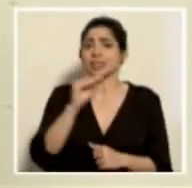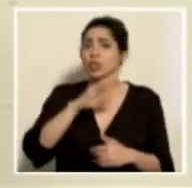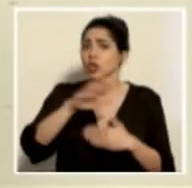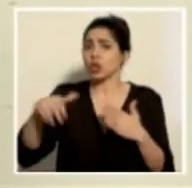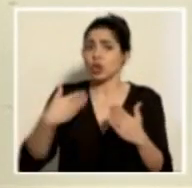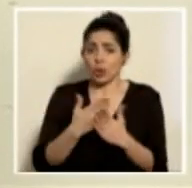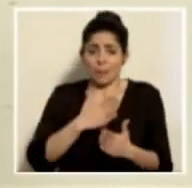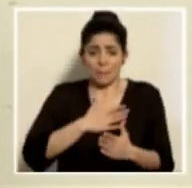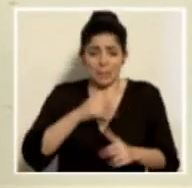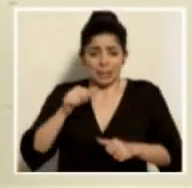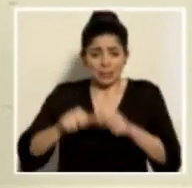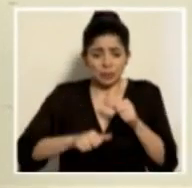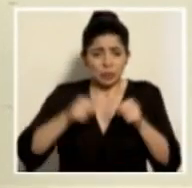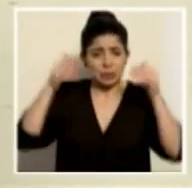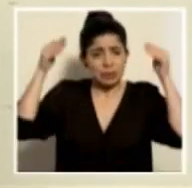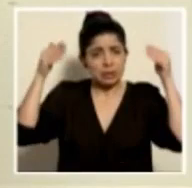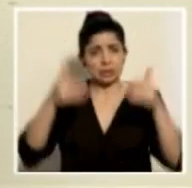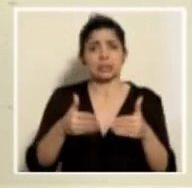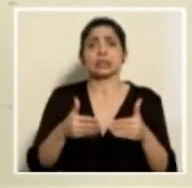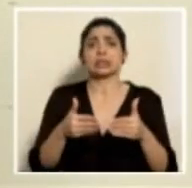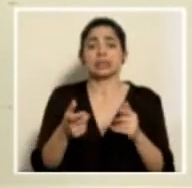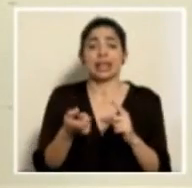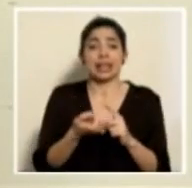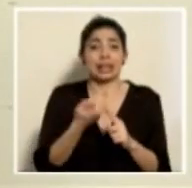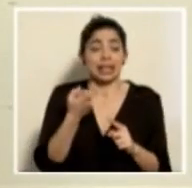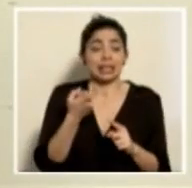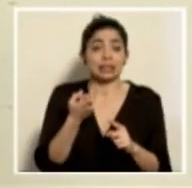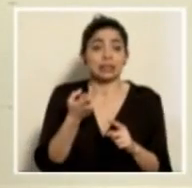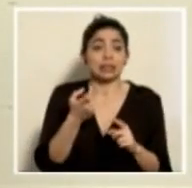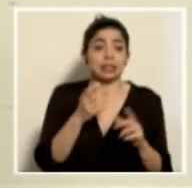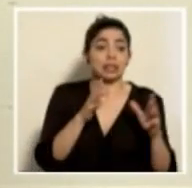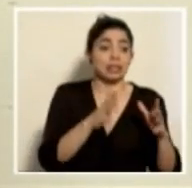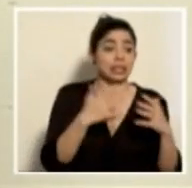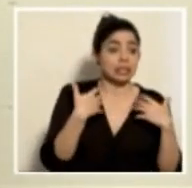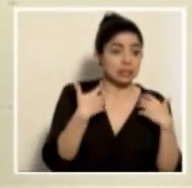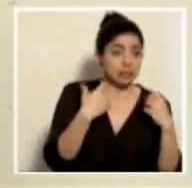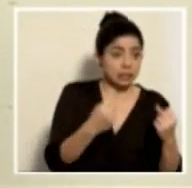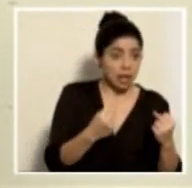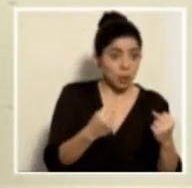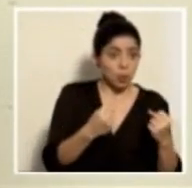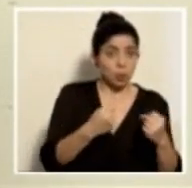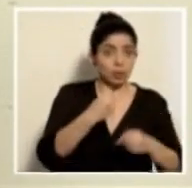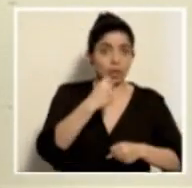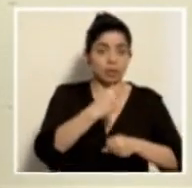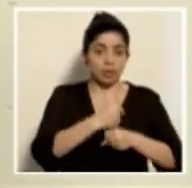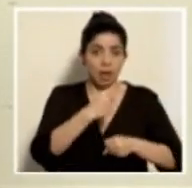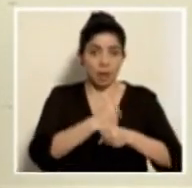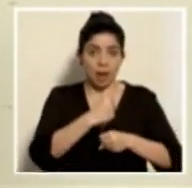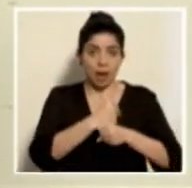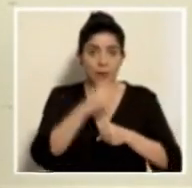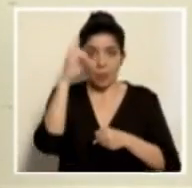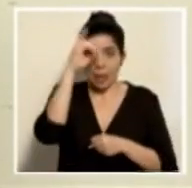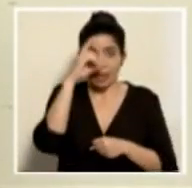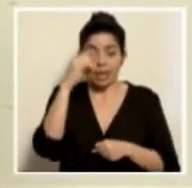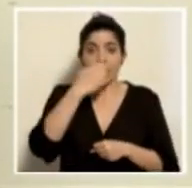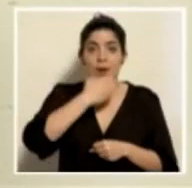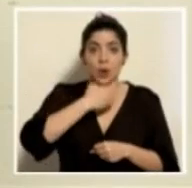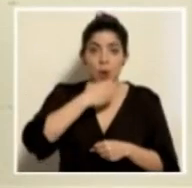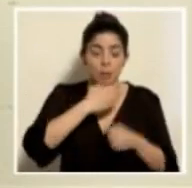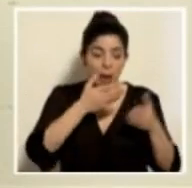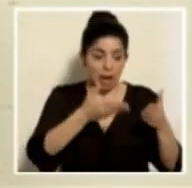mi esfuerzo, todo mi empeño está desde que la parte sanitaria, tanto el trabajo de Daniel o el de